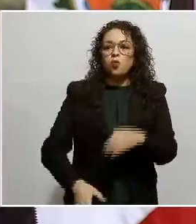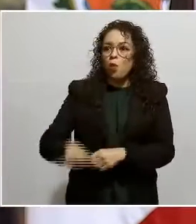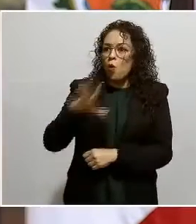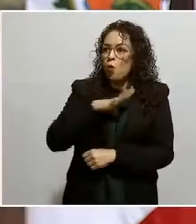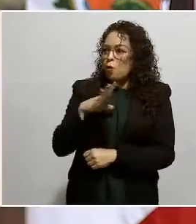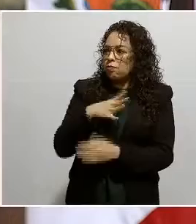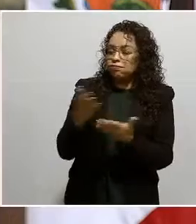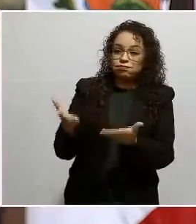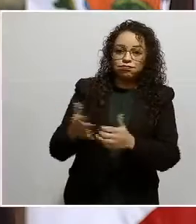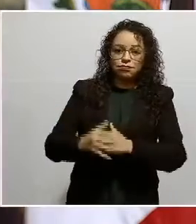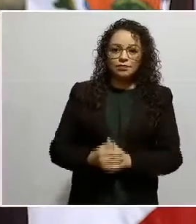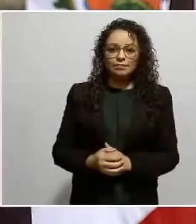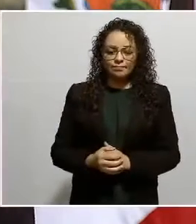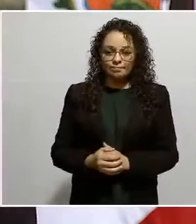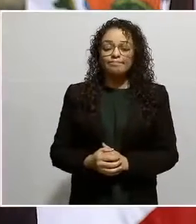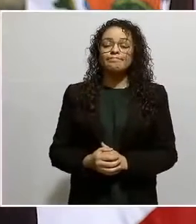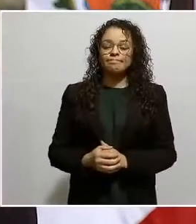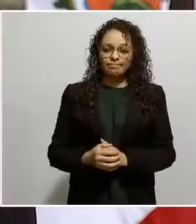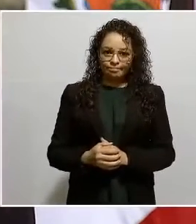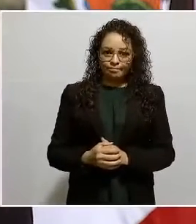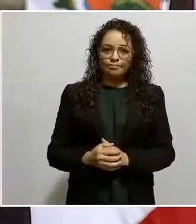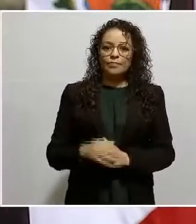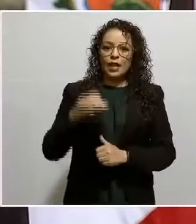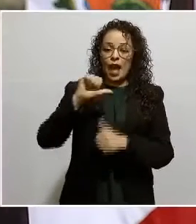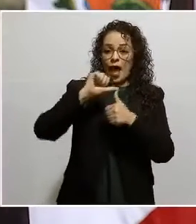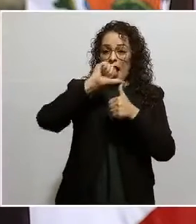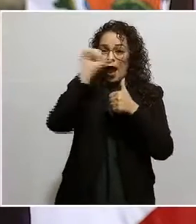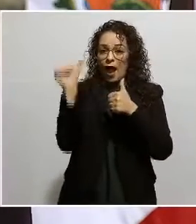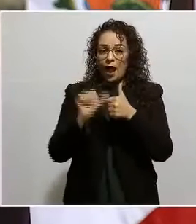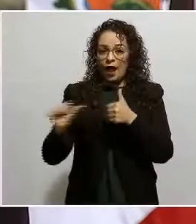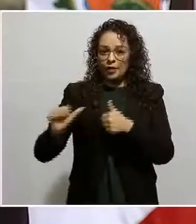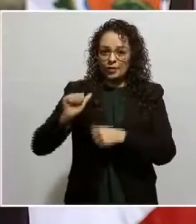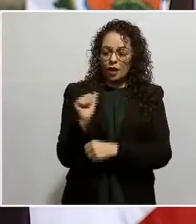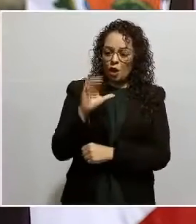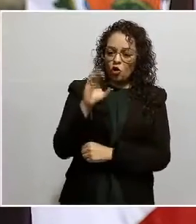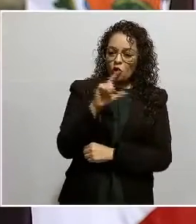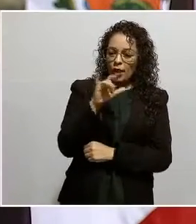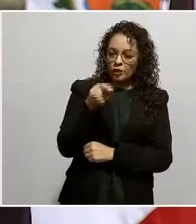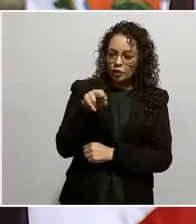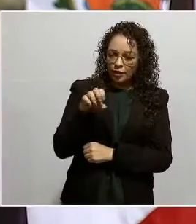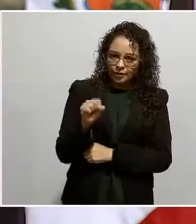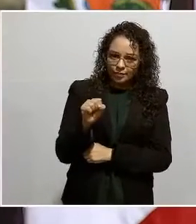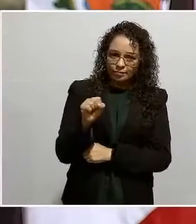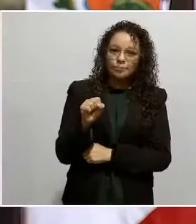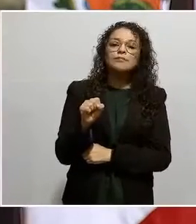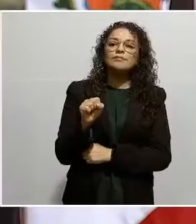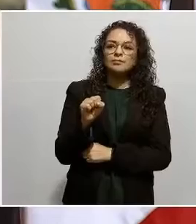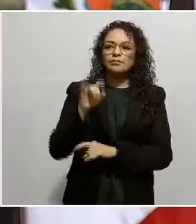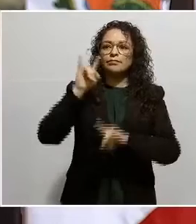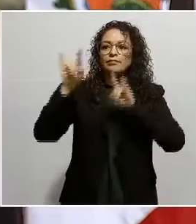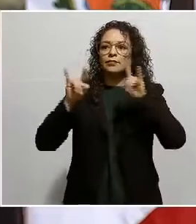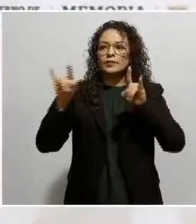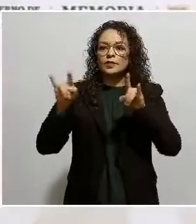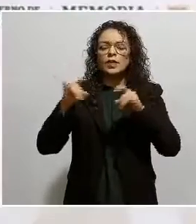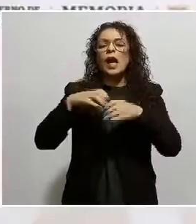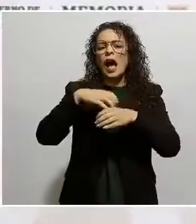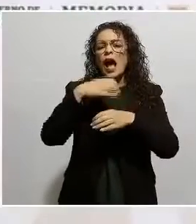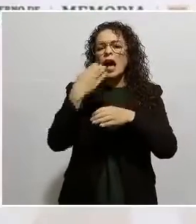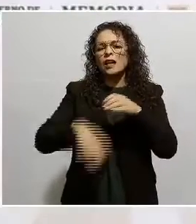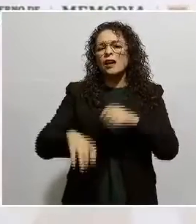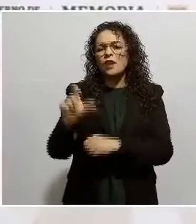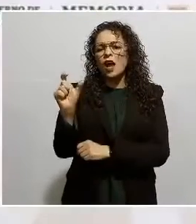Las colecciones de arte hechas para el disfrute personal del coleccionista terminan su ciclo natural